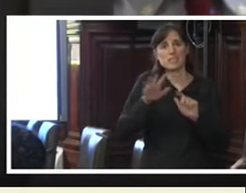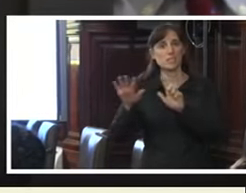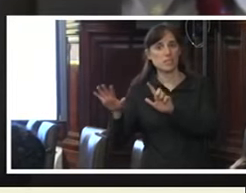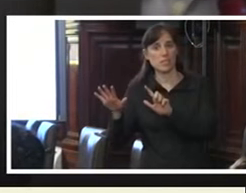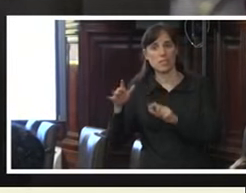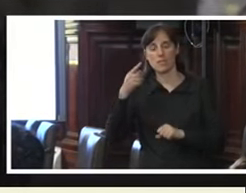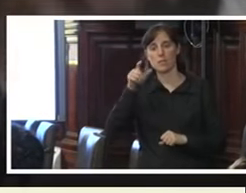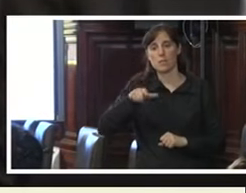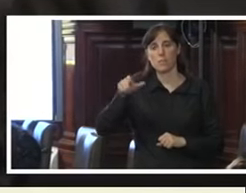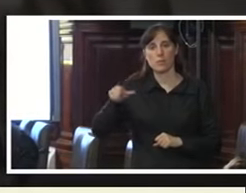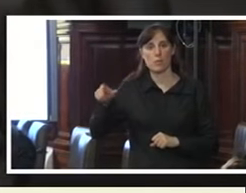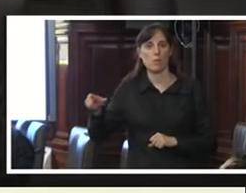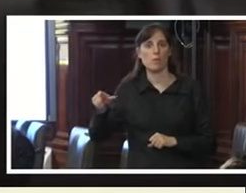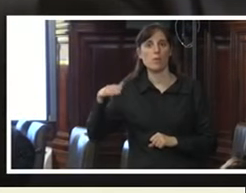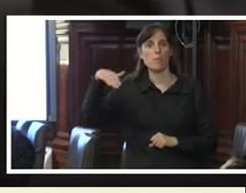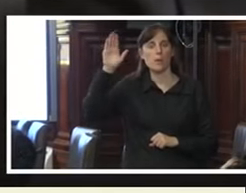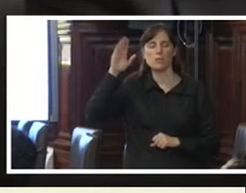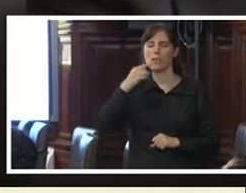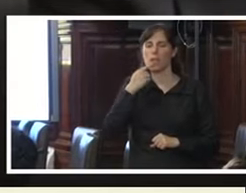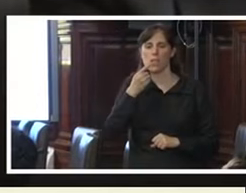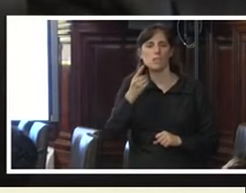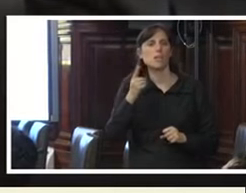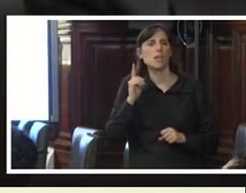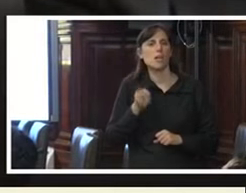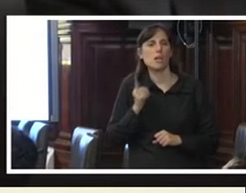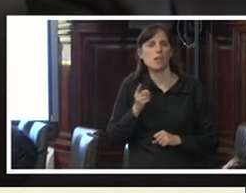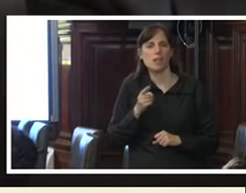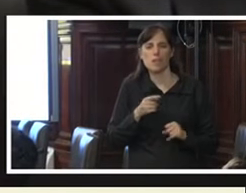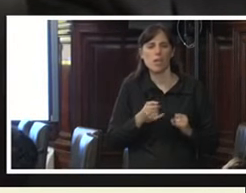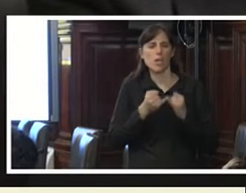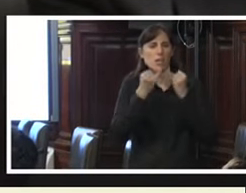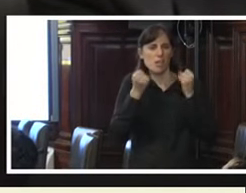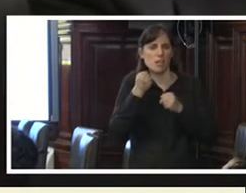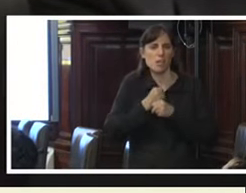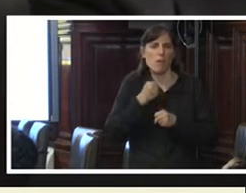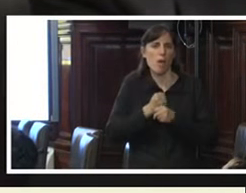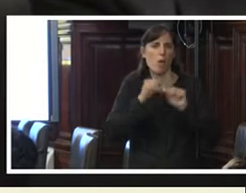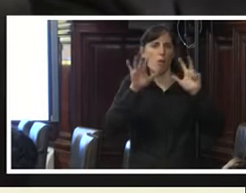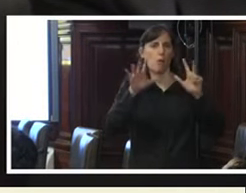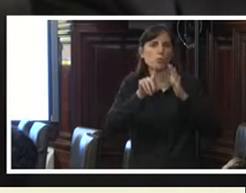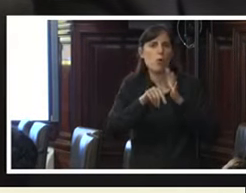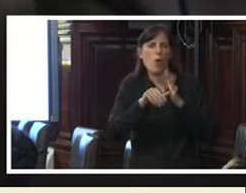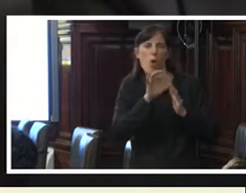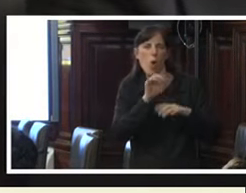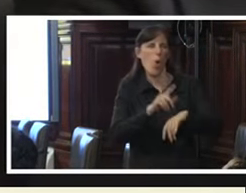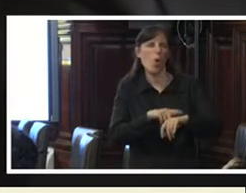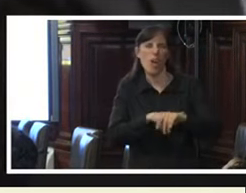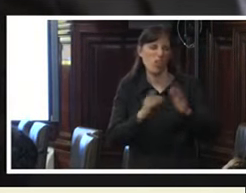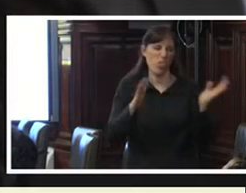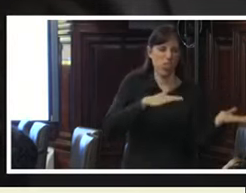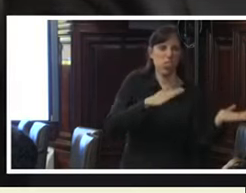participaron en el estudio expresan que trabajan jornadas mayores a 8 horas y en horarios poco convencionales para poder subsistir